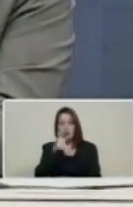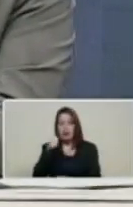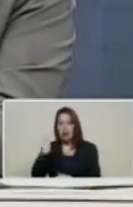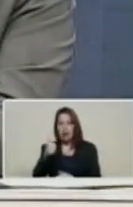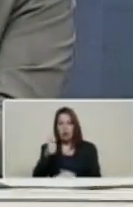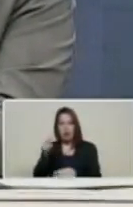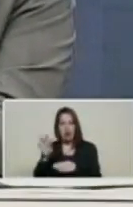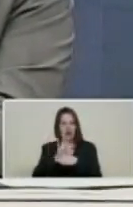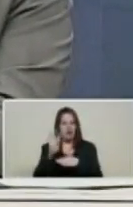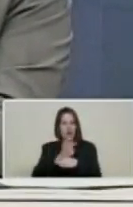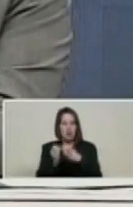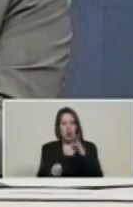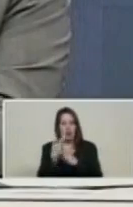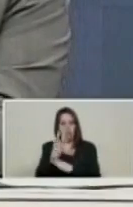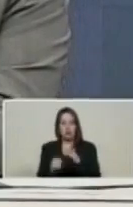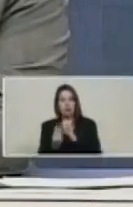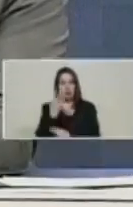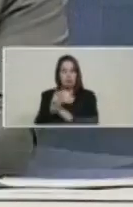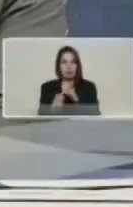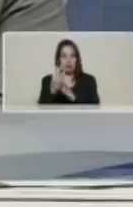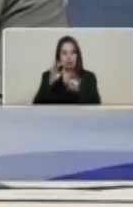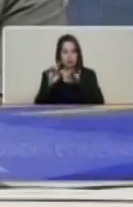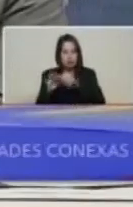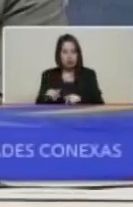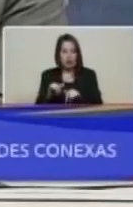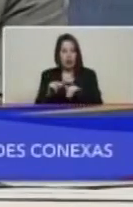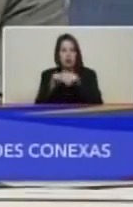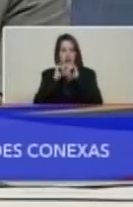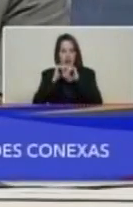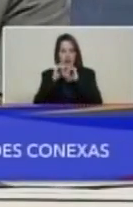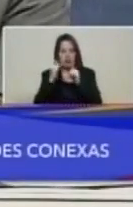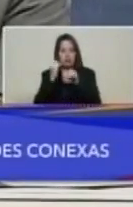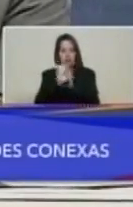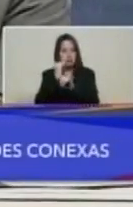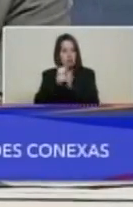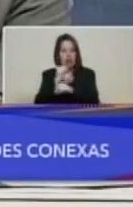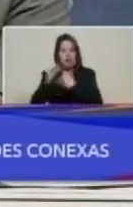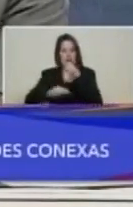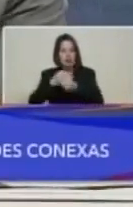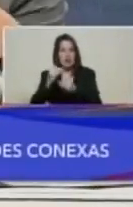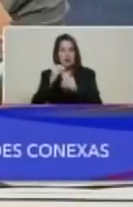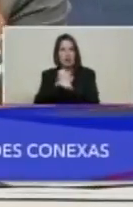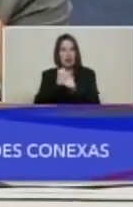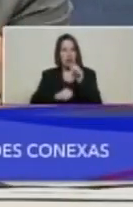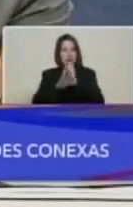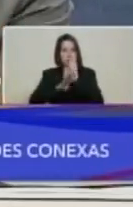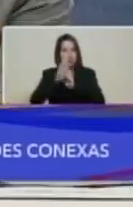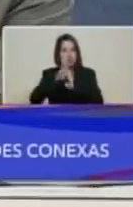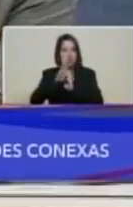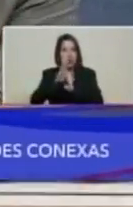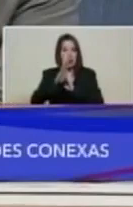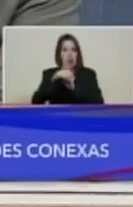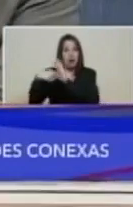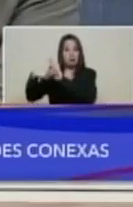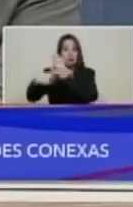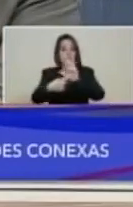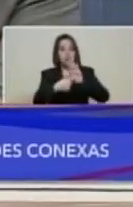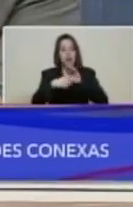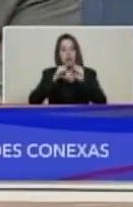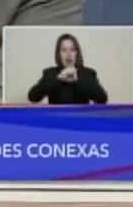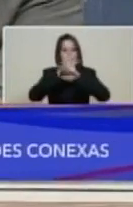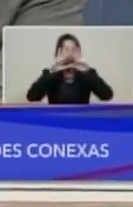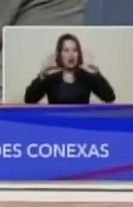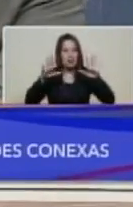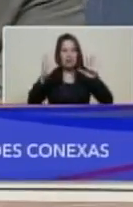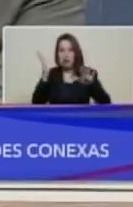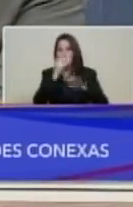eso quiere decir que el petro en su naturaleza propia es transparencia es sencillez no tiene